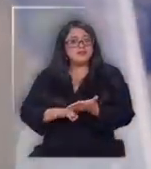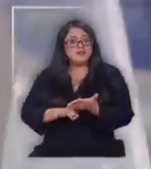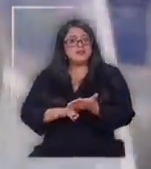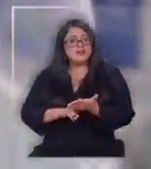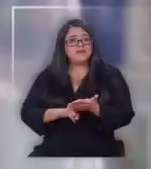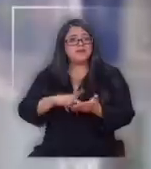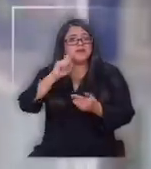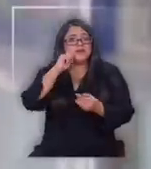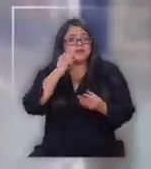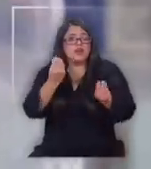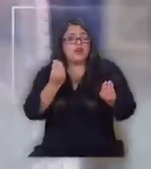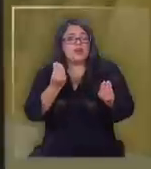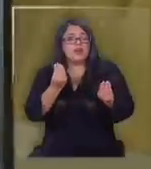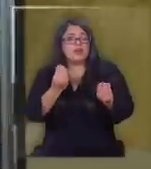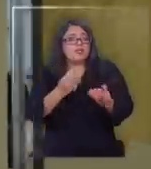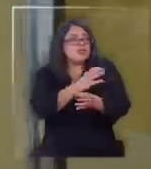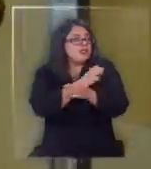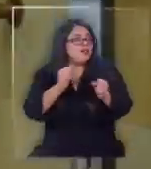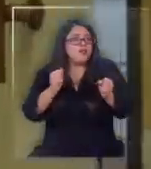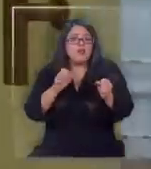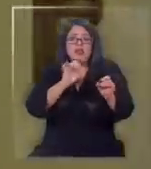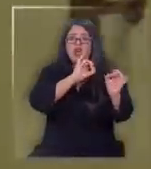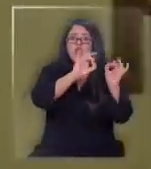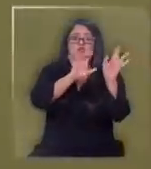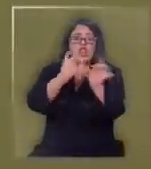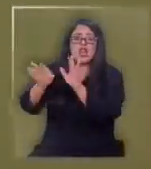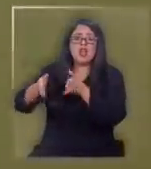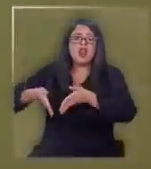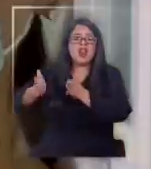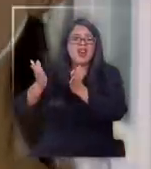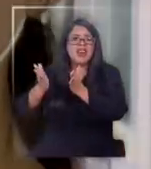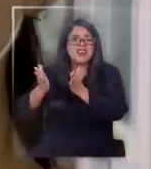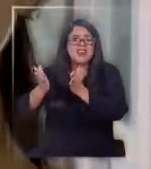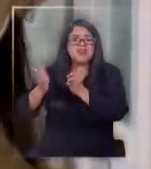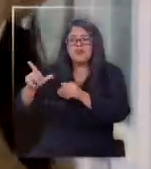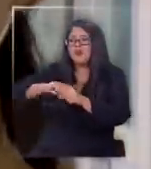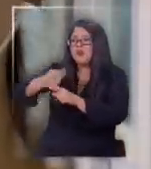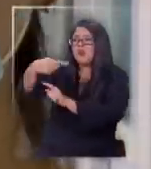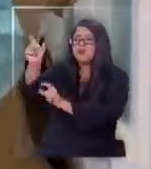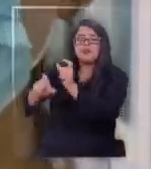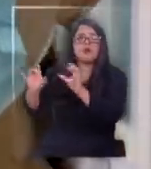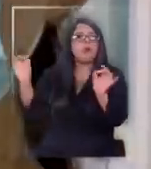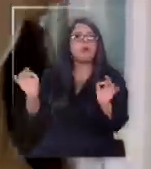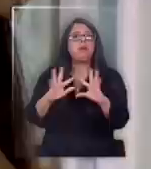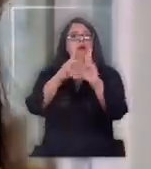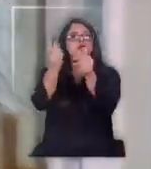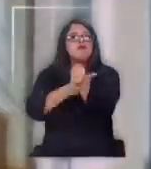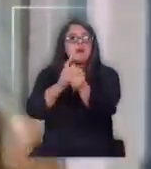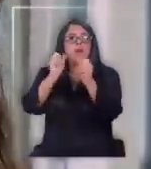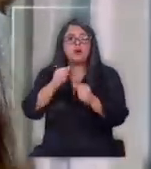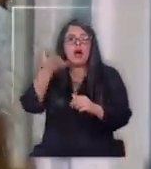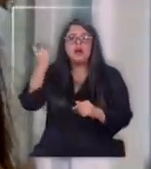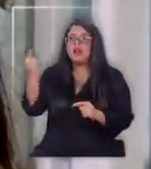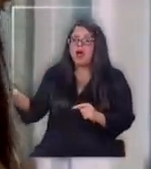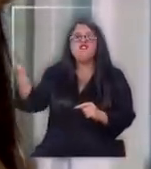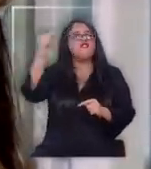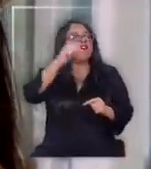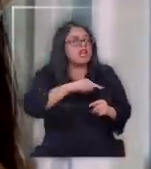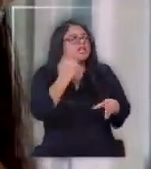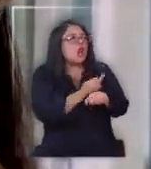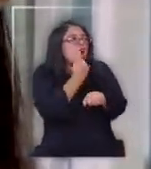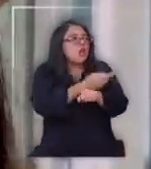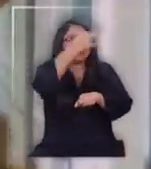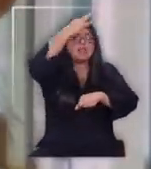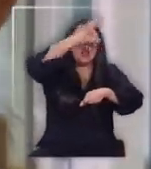se contagiaran en la calle por la irresponsabilidad de otros. Los familiares podían venir a ver a sus pacientes, conversar con el